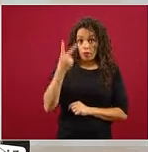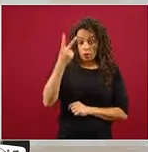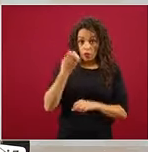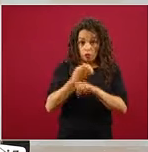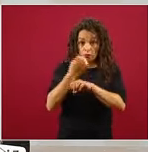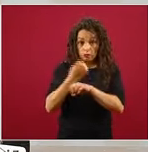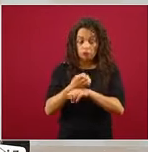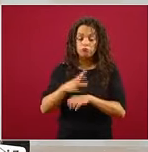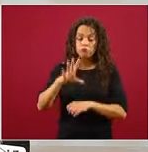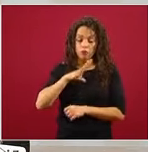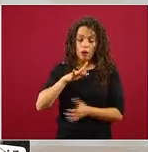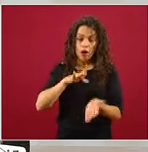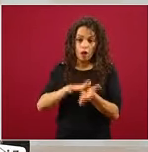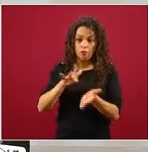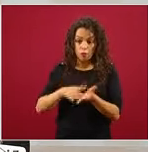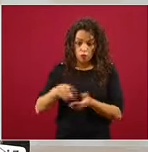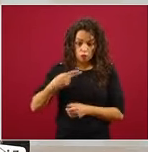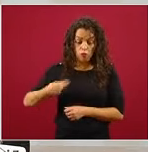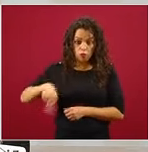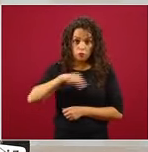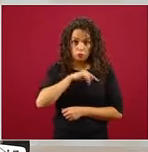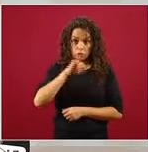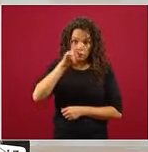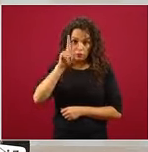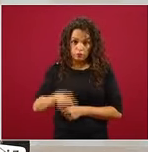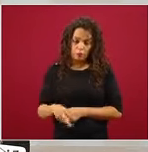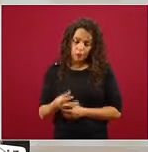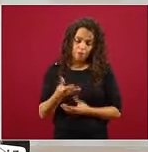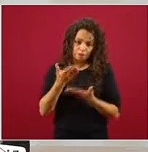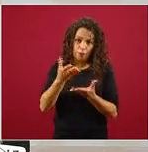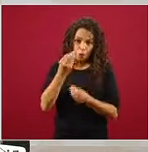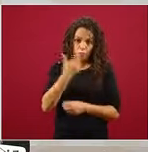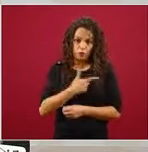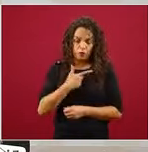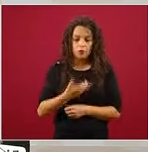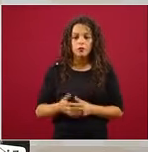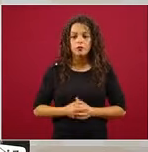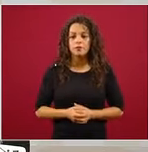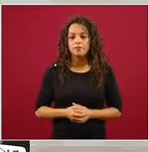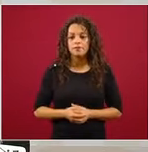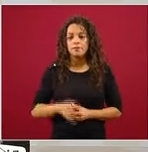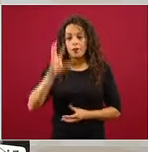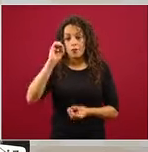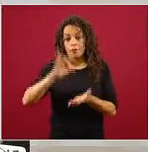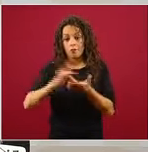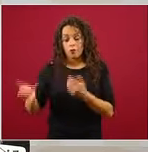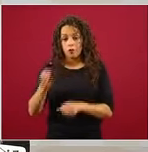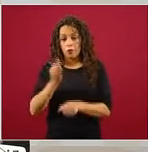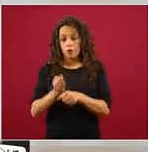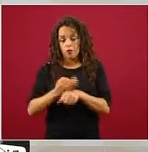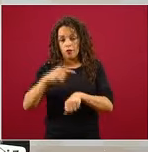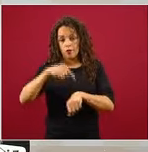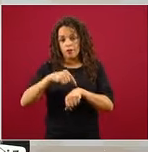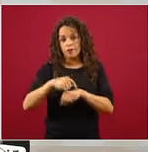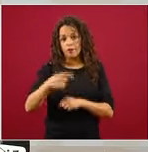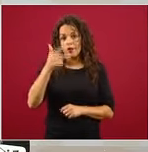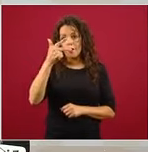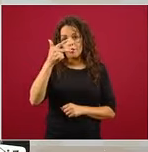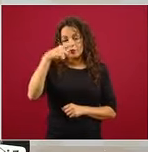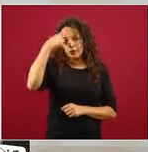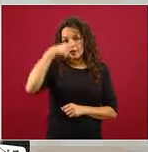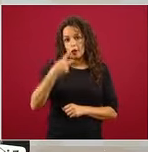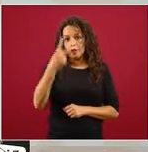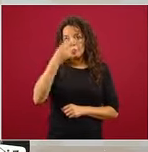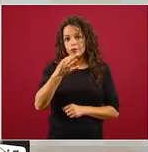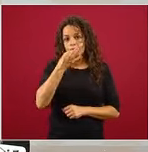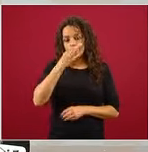apoyo con mucho gusto. Pues muchas gracias, son las 20:02, aquí terminamos y nos